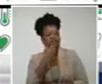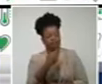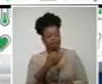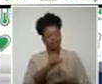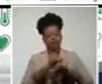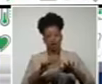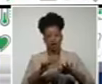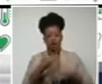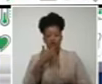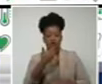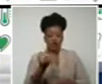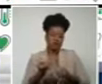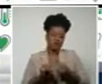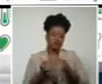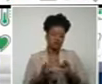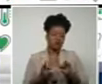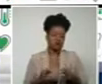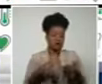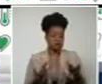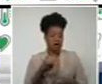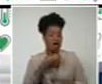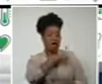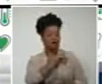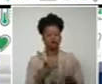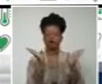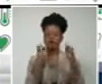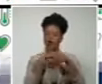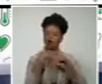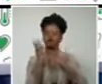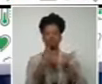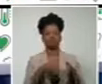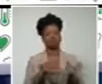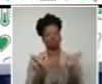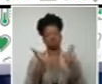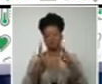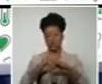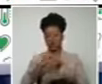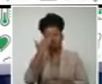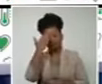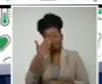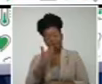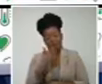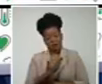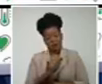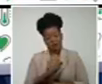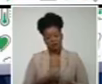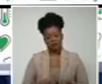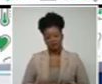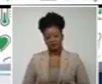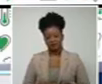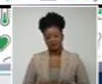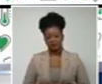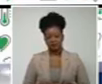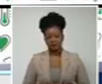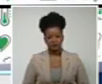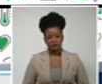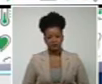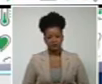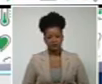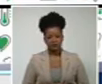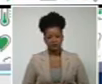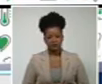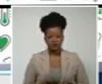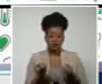noticia siempre es que en la jornada de ayer no se reportó ningún caso o ninguna persona fallecida, una noticia